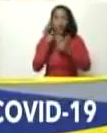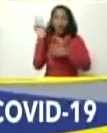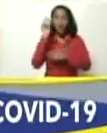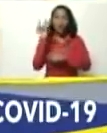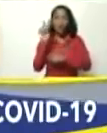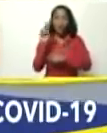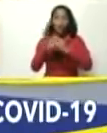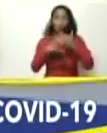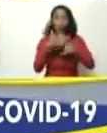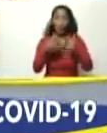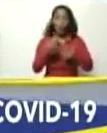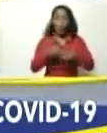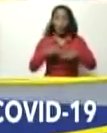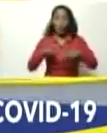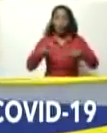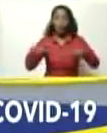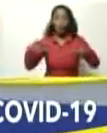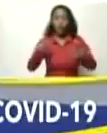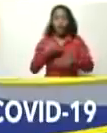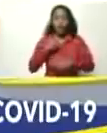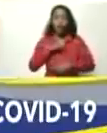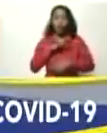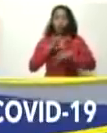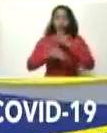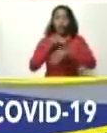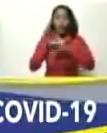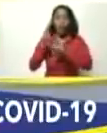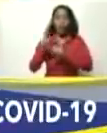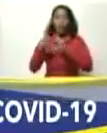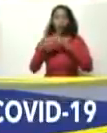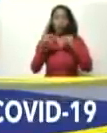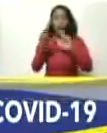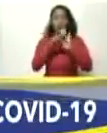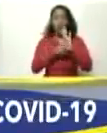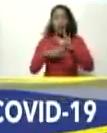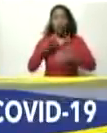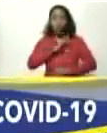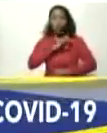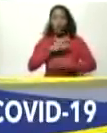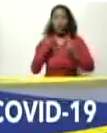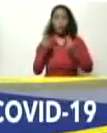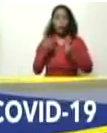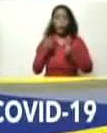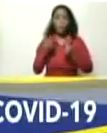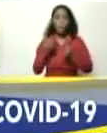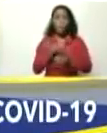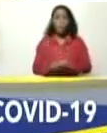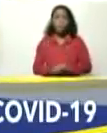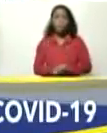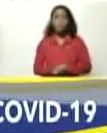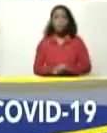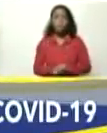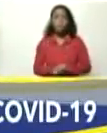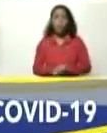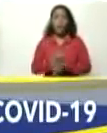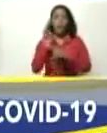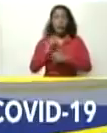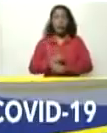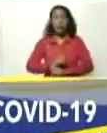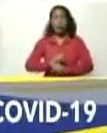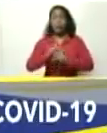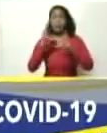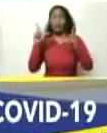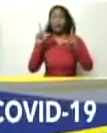venezolana. Y hemos tomado todas las medidas sociales, económicas, monetarias. Ese tremendo